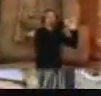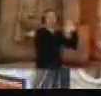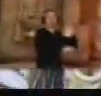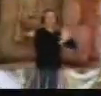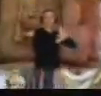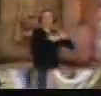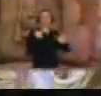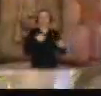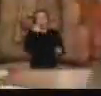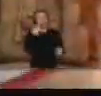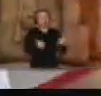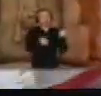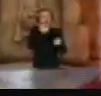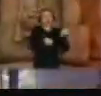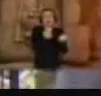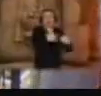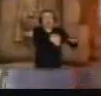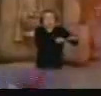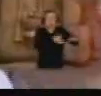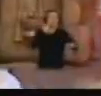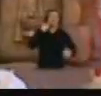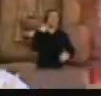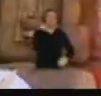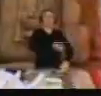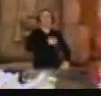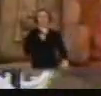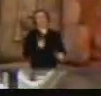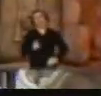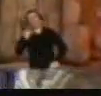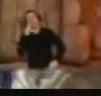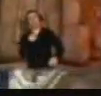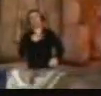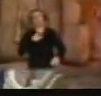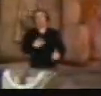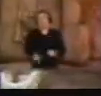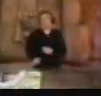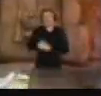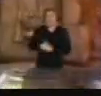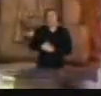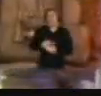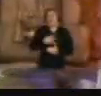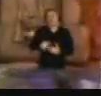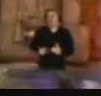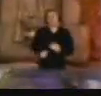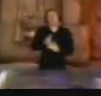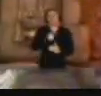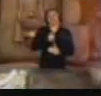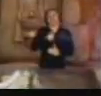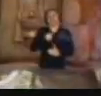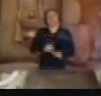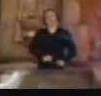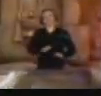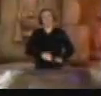y me tengo que ir ya corriendo, que me meten una clavada. Aunque bueno, pensándolo mejor, me quedo un ratito, ¿no? Caballero. Mira. Caballero. ¿Qué te iba a